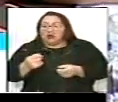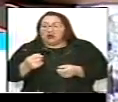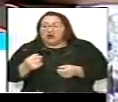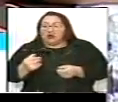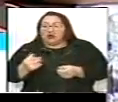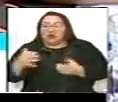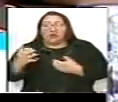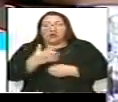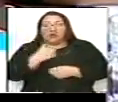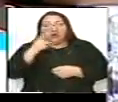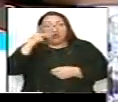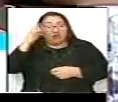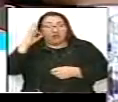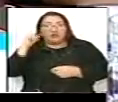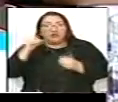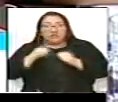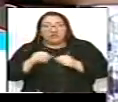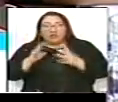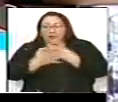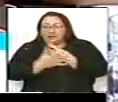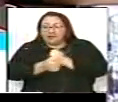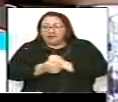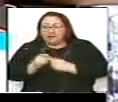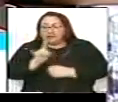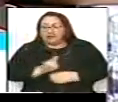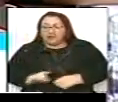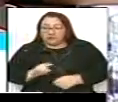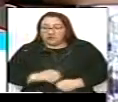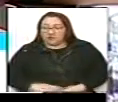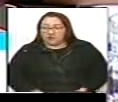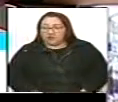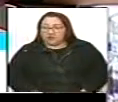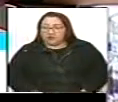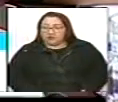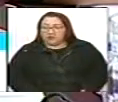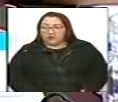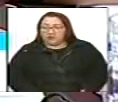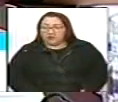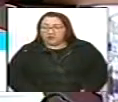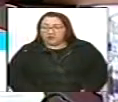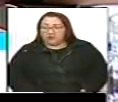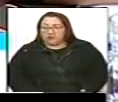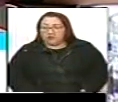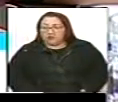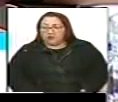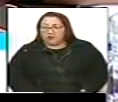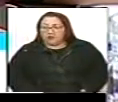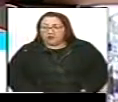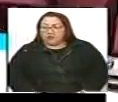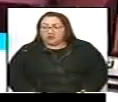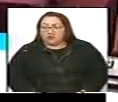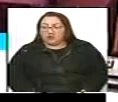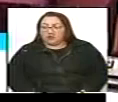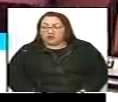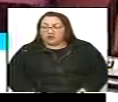secuestrada política, como es Keiko Fujimori, siga en la cárcel, usando, señor, argumentos falsos. Gracias, presidente, gracias, congresista.